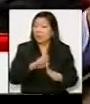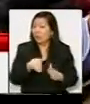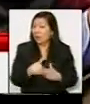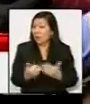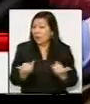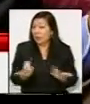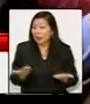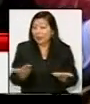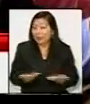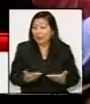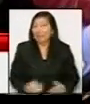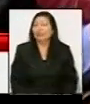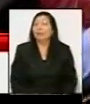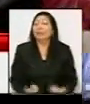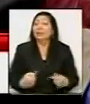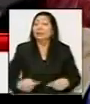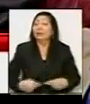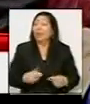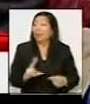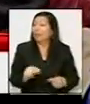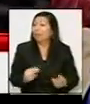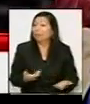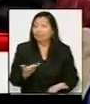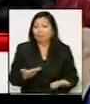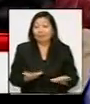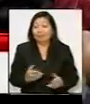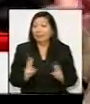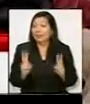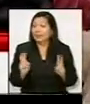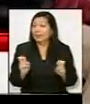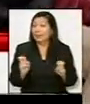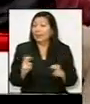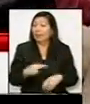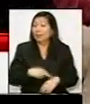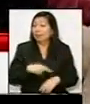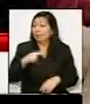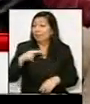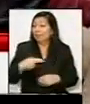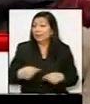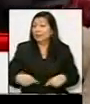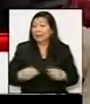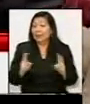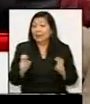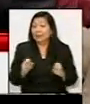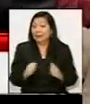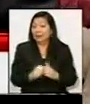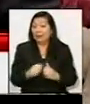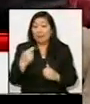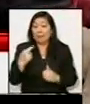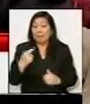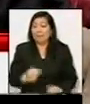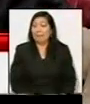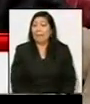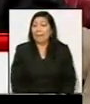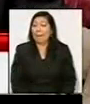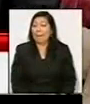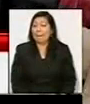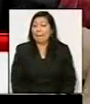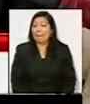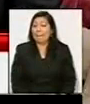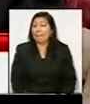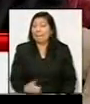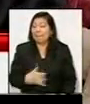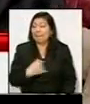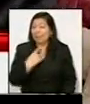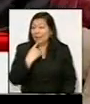ahora en donde este debate no lleva los temas de la región este debate es un tema de carácter político entonces en ese